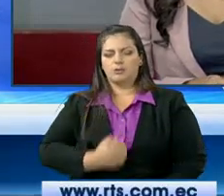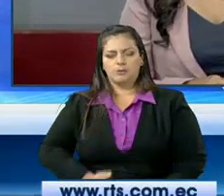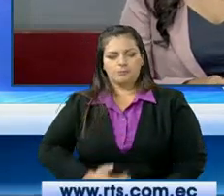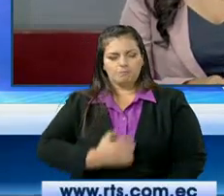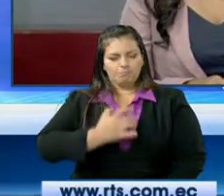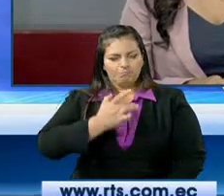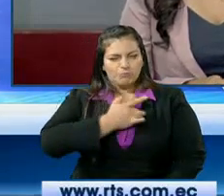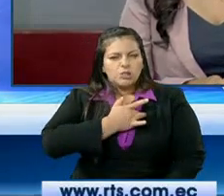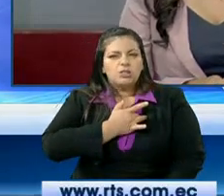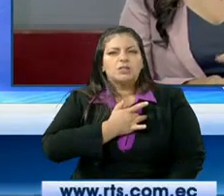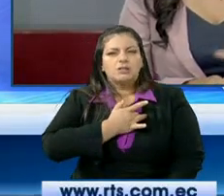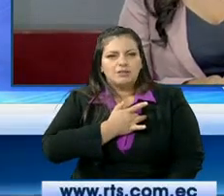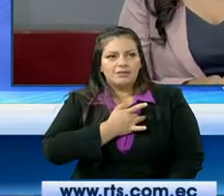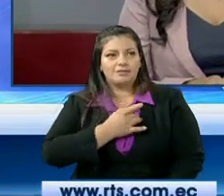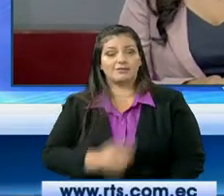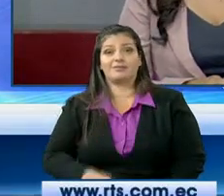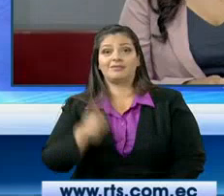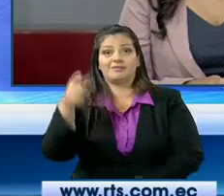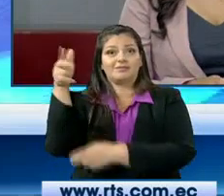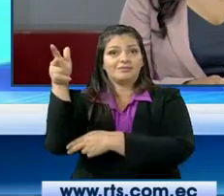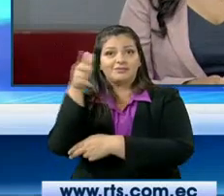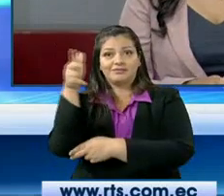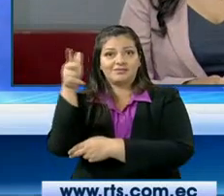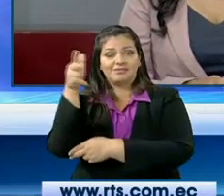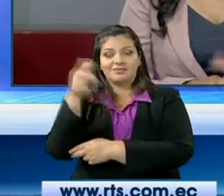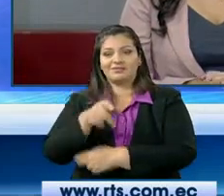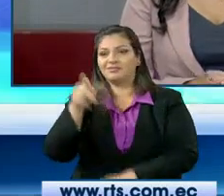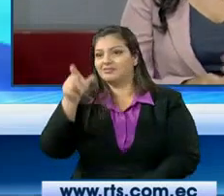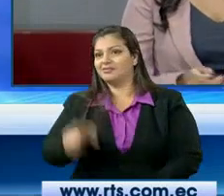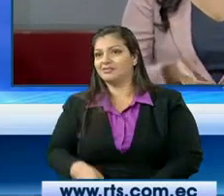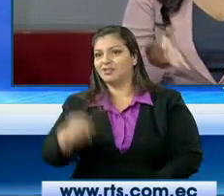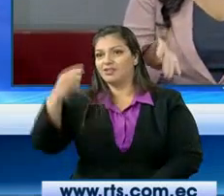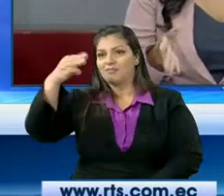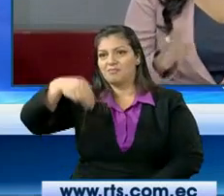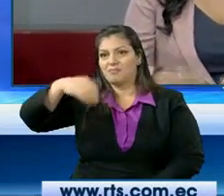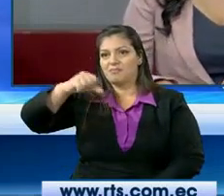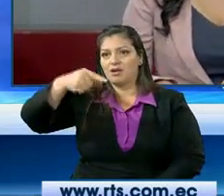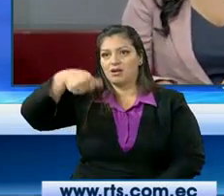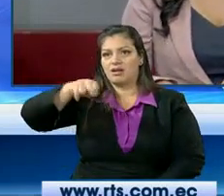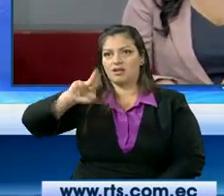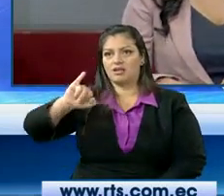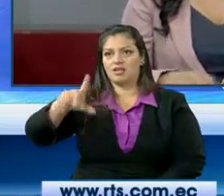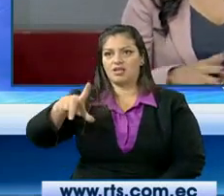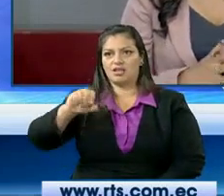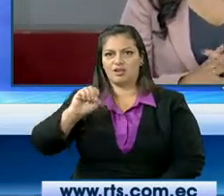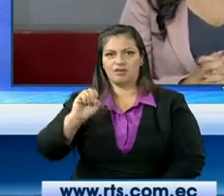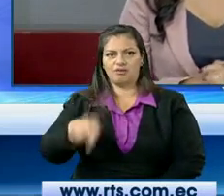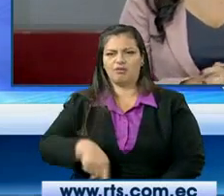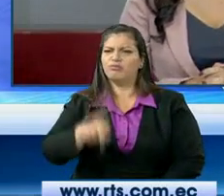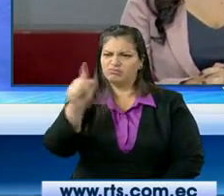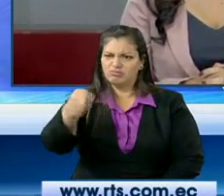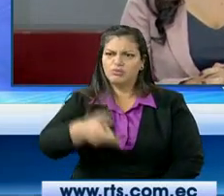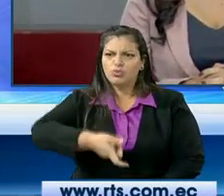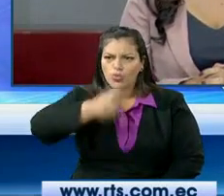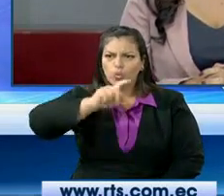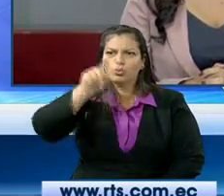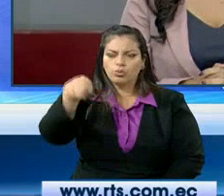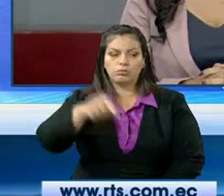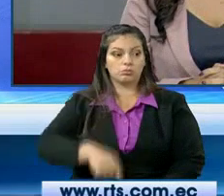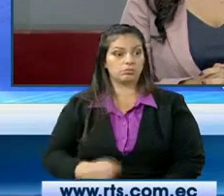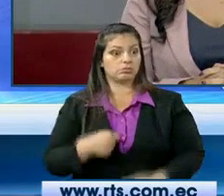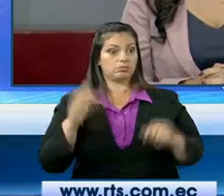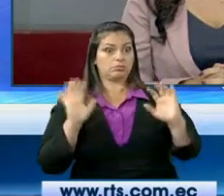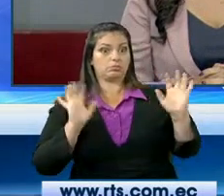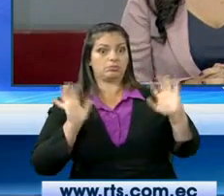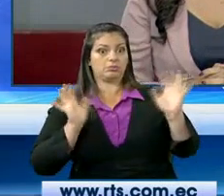está reclamando es Maquilón, pero él sí probó, oiga, sí probó ese día aquí. Por eso debe ser, obvio. Por eso te estás quitando